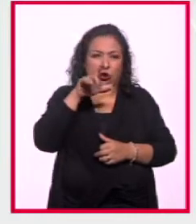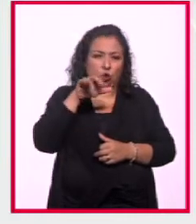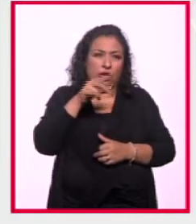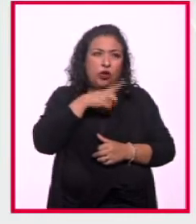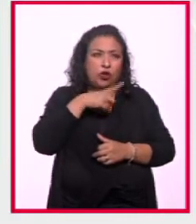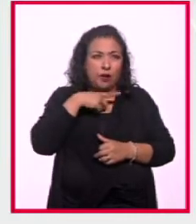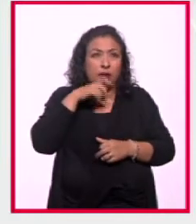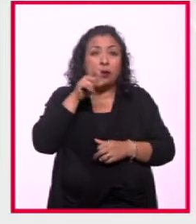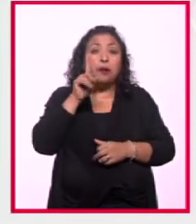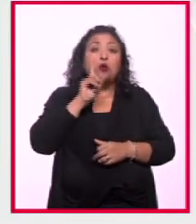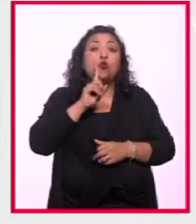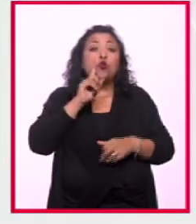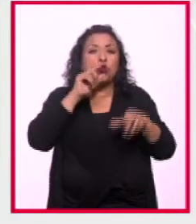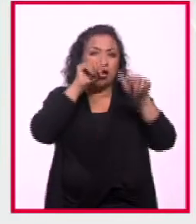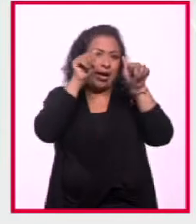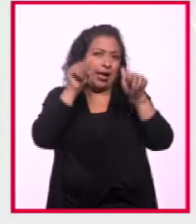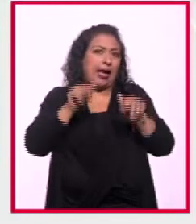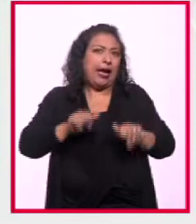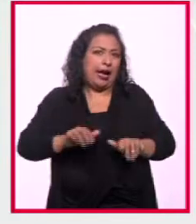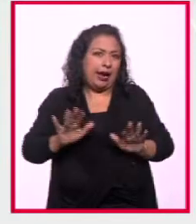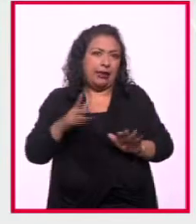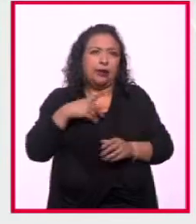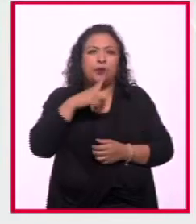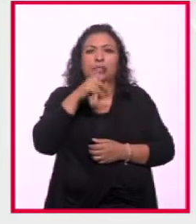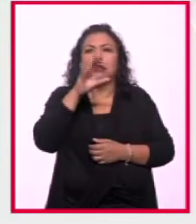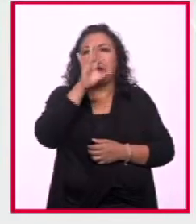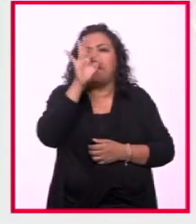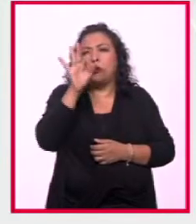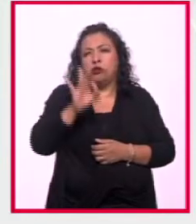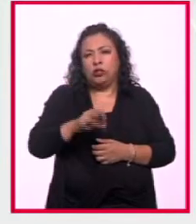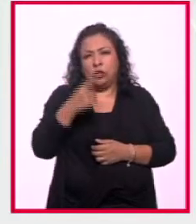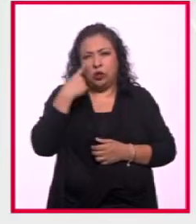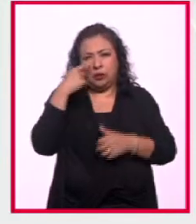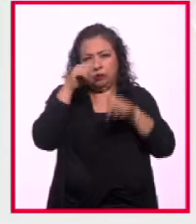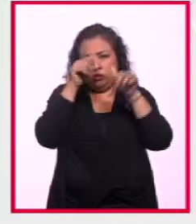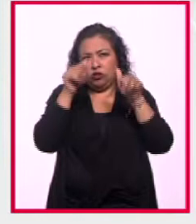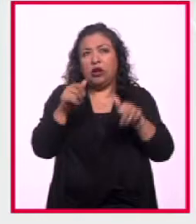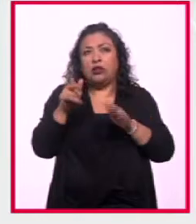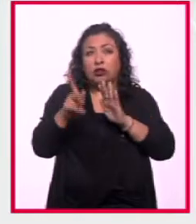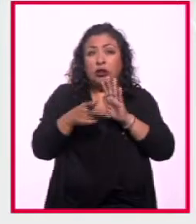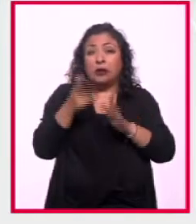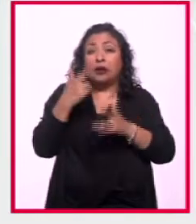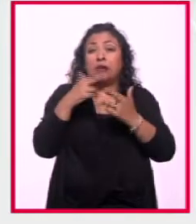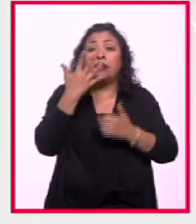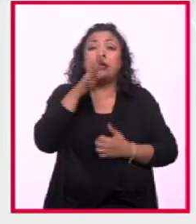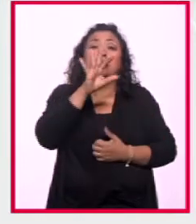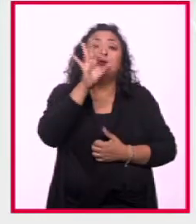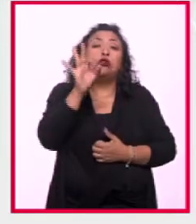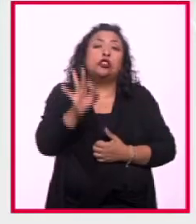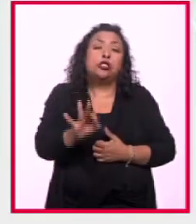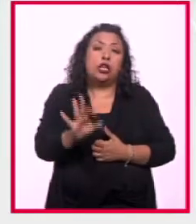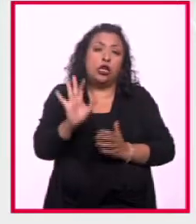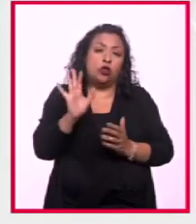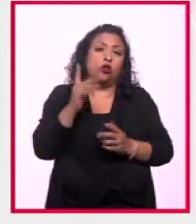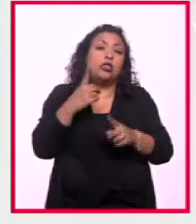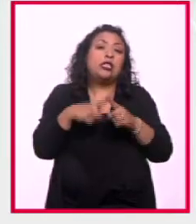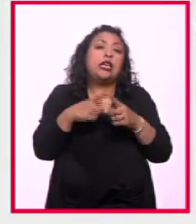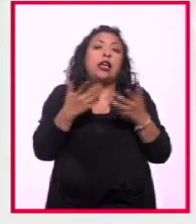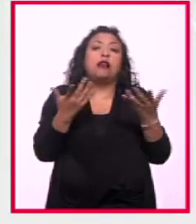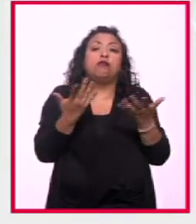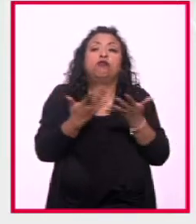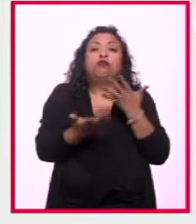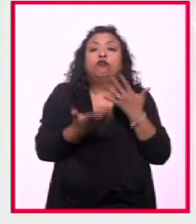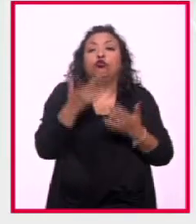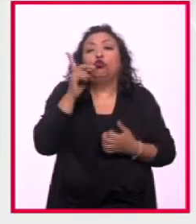el arte femenino que del 100% de la obra volvemos a lo mismo el 10% - es obra de mujeres